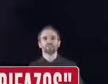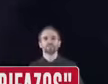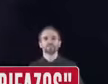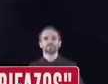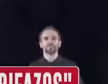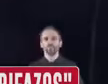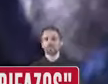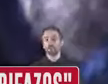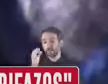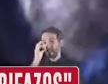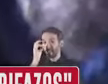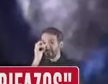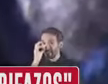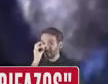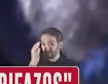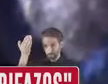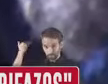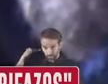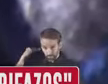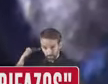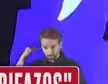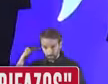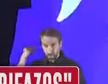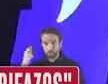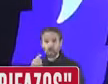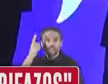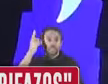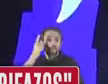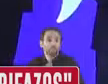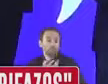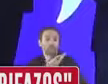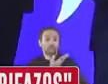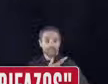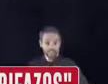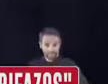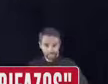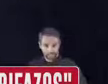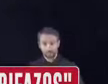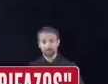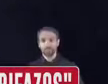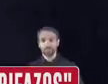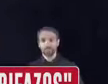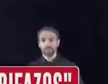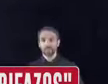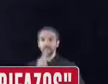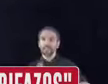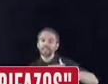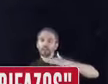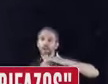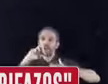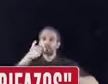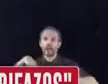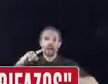el 2020 por decisión del presidente la directora del pami